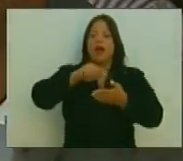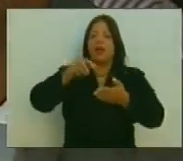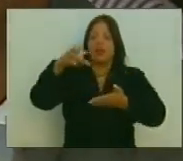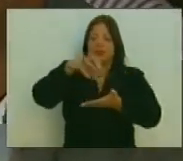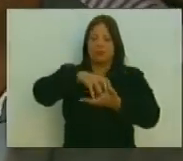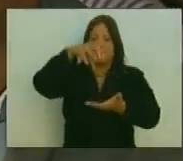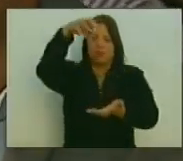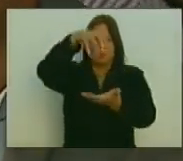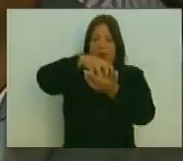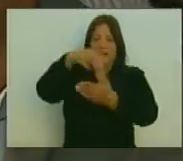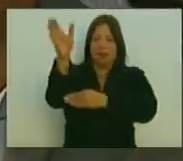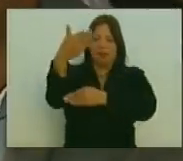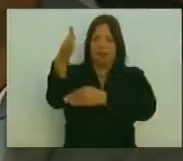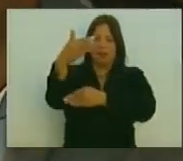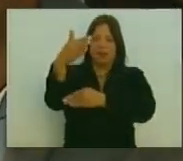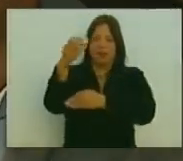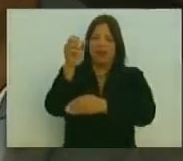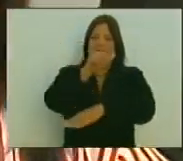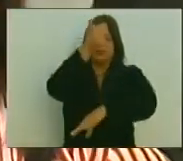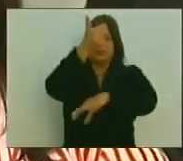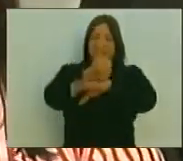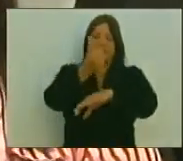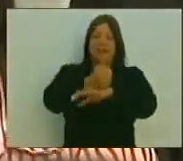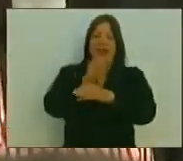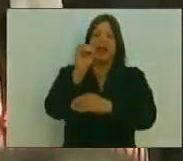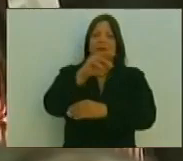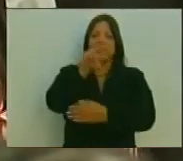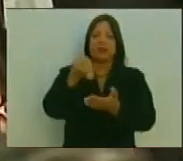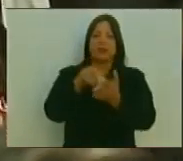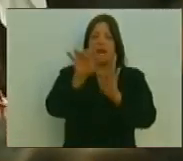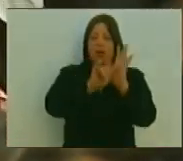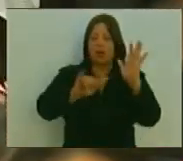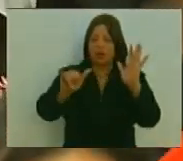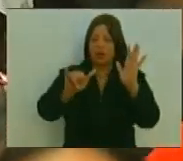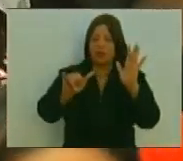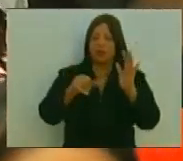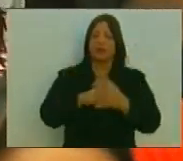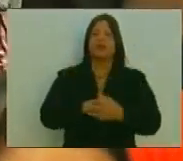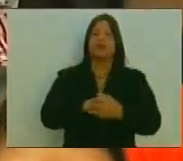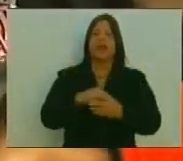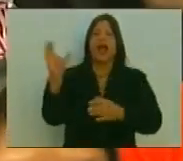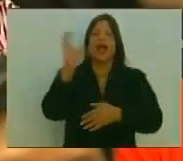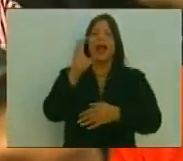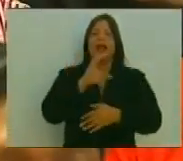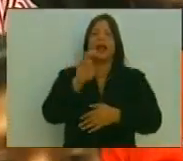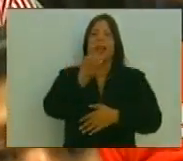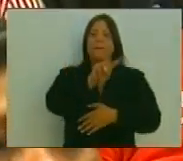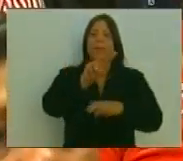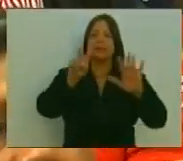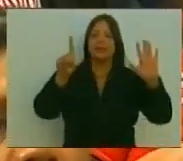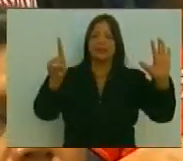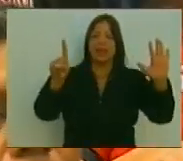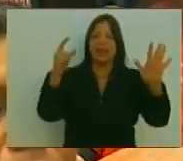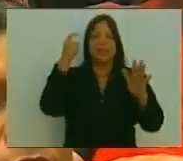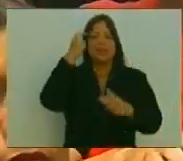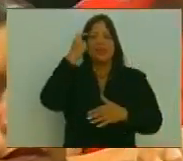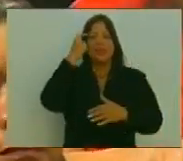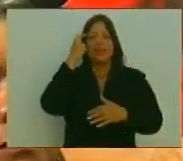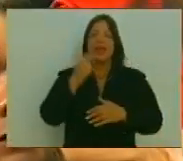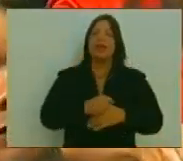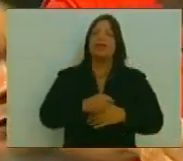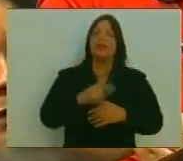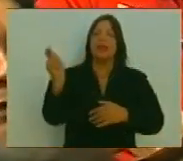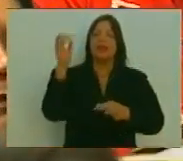del Palacio Federal Legislativo, sede de la Asamblea Nacional Constituyente, en Caracas, a los 26 días del mes